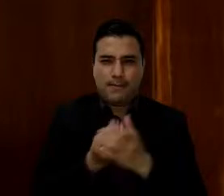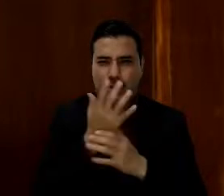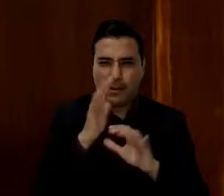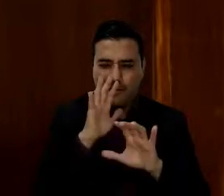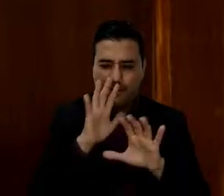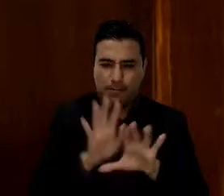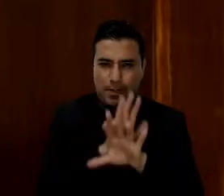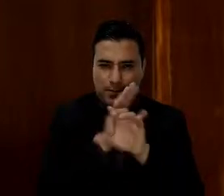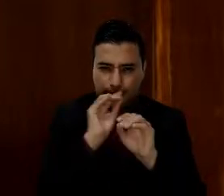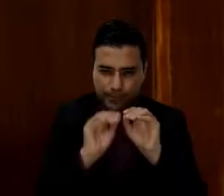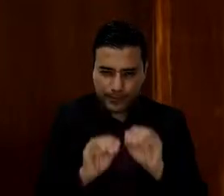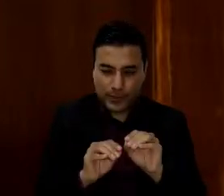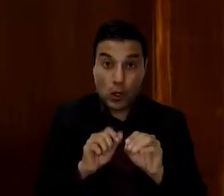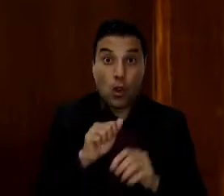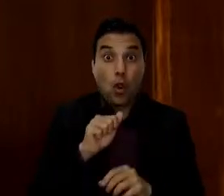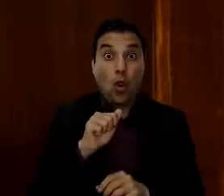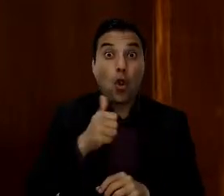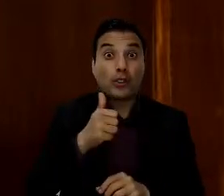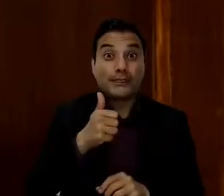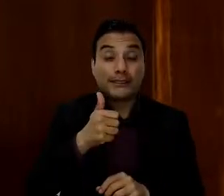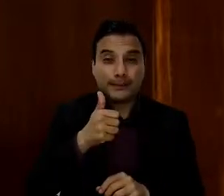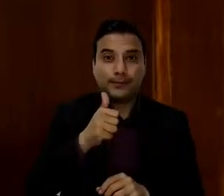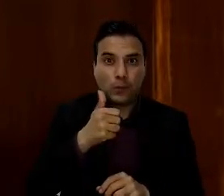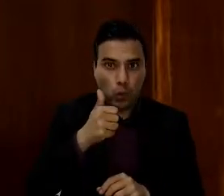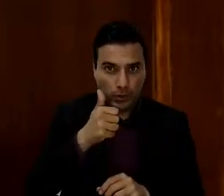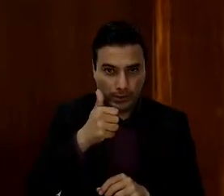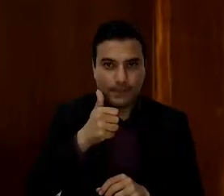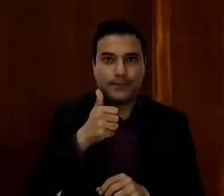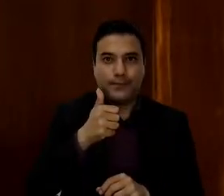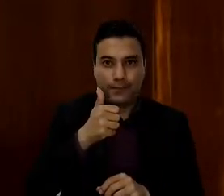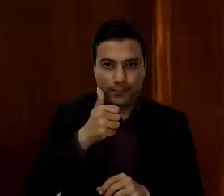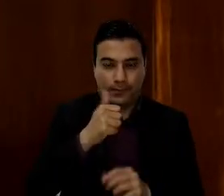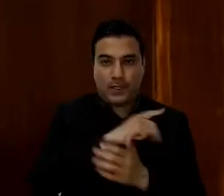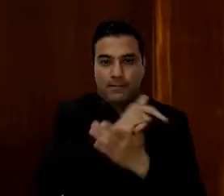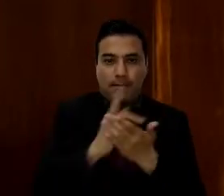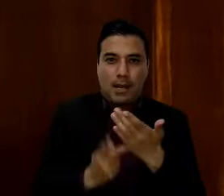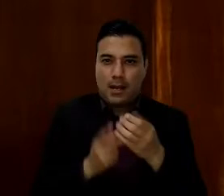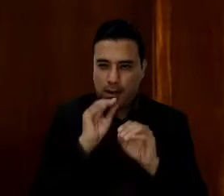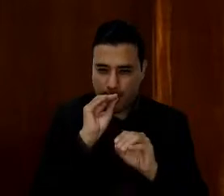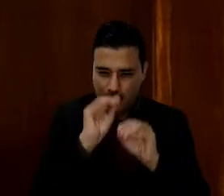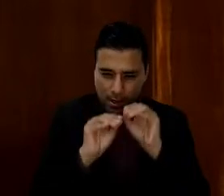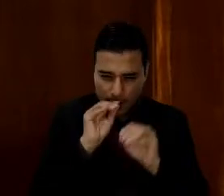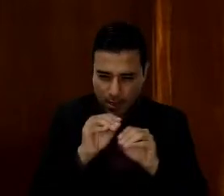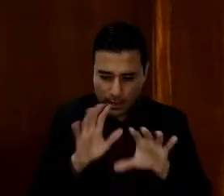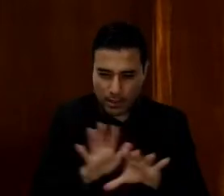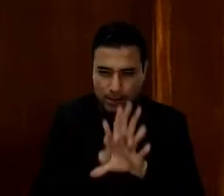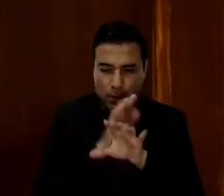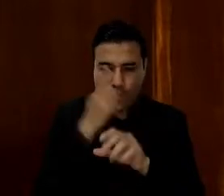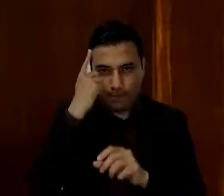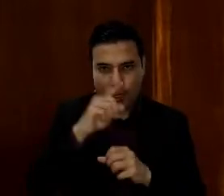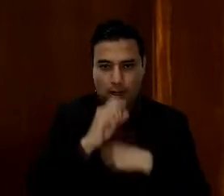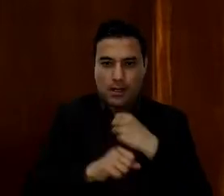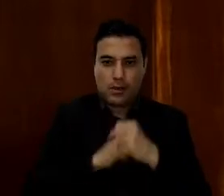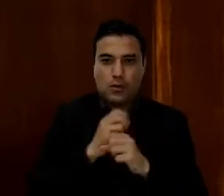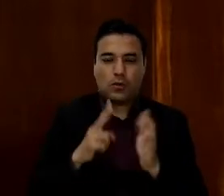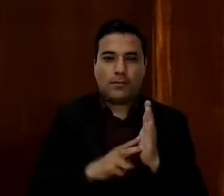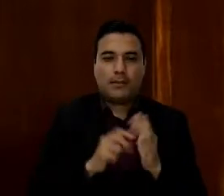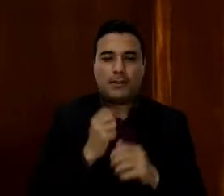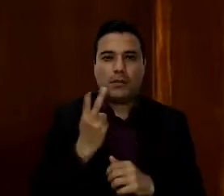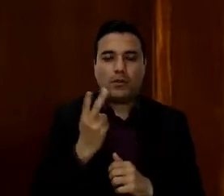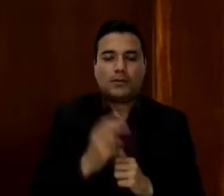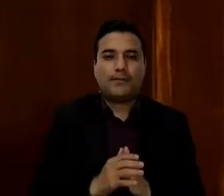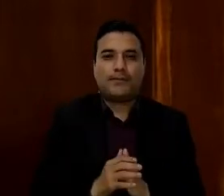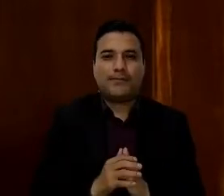destacando que solo 11 se encuentran actualizados al año 2022. Lo anterior